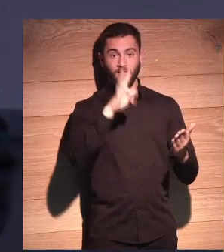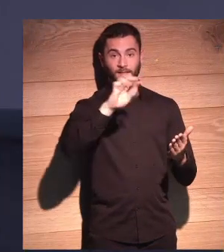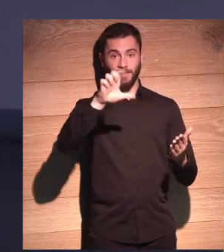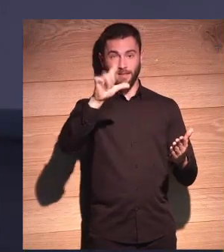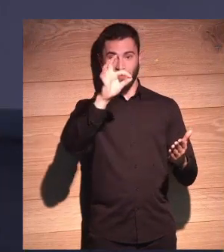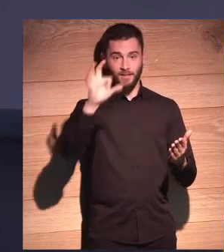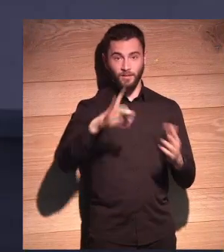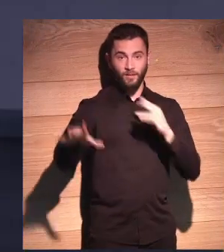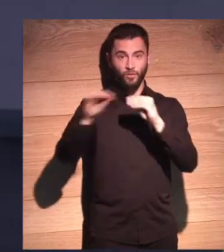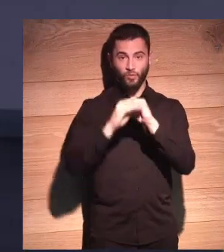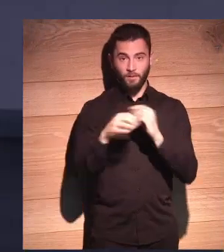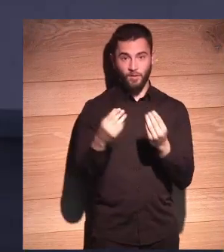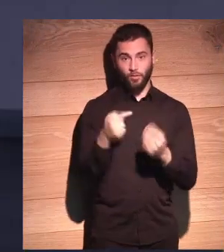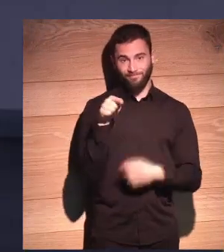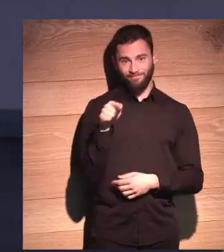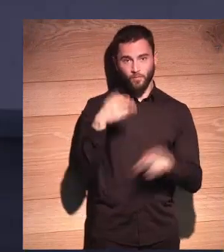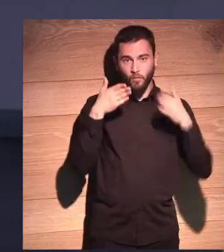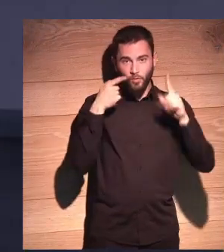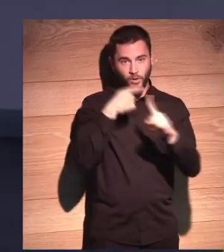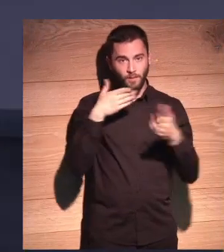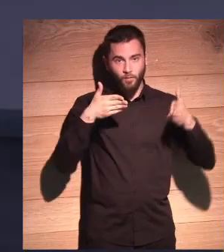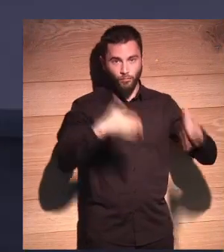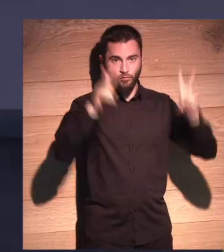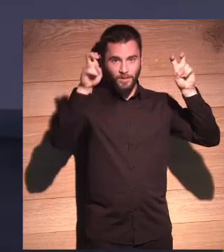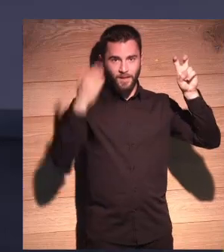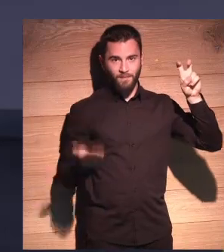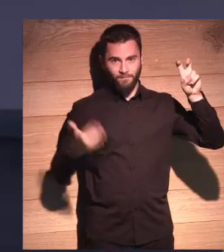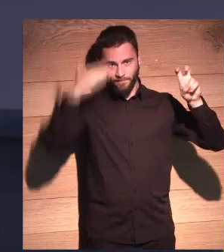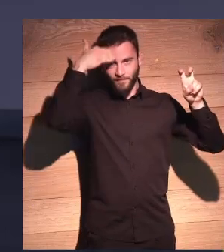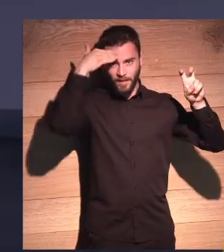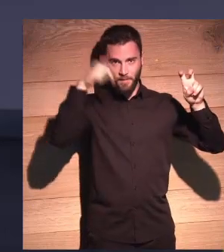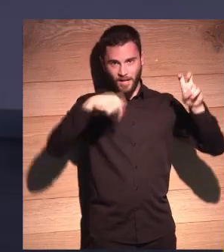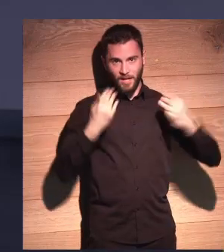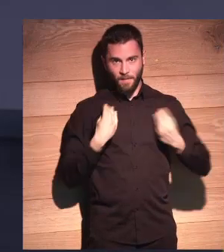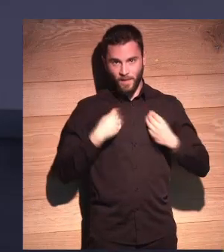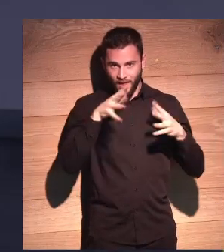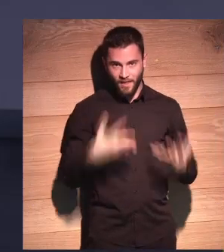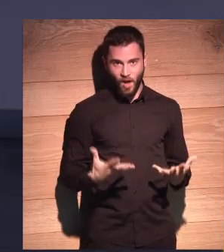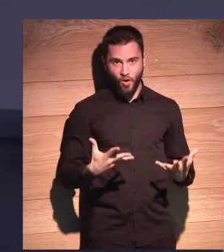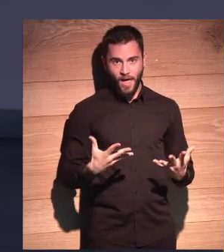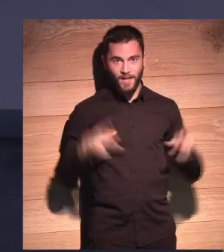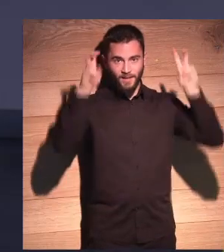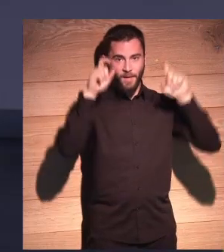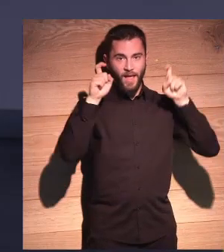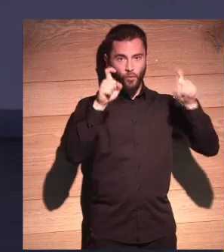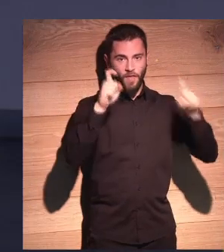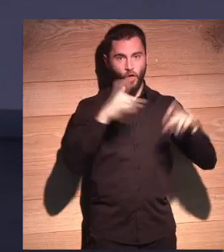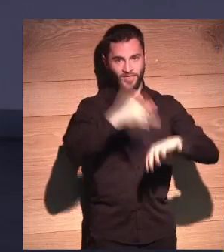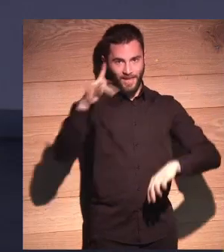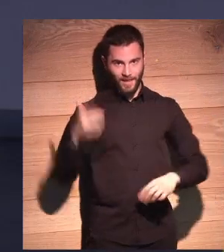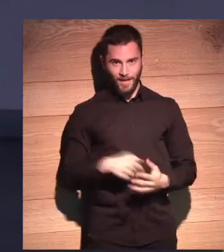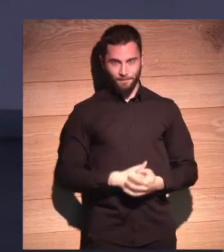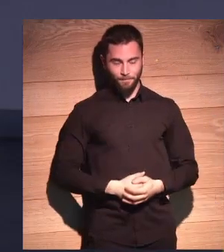un suplemento dedicado a un tema clave en la vida que vivimos, que es la educación digital.